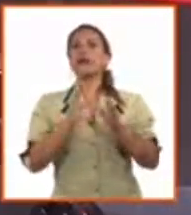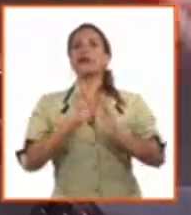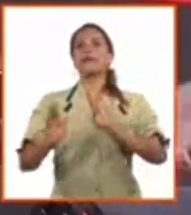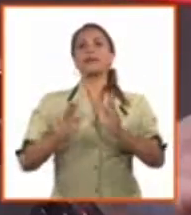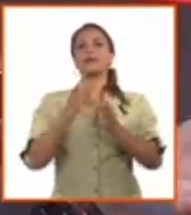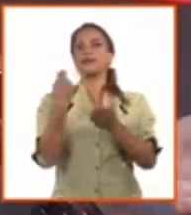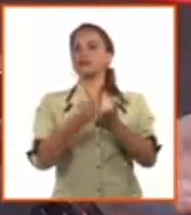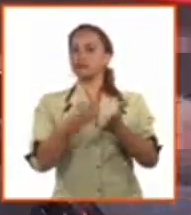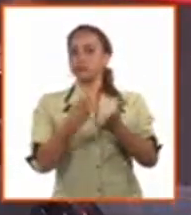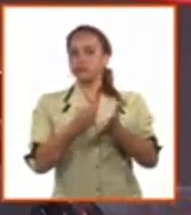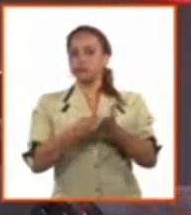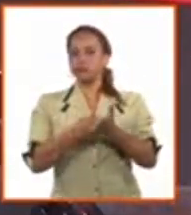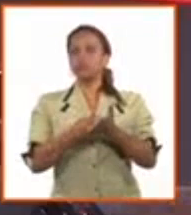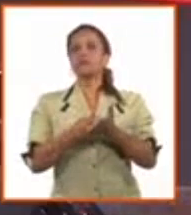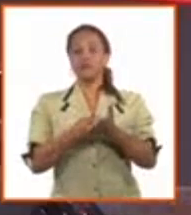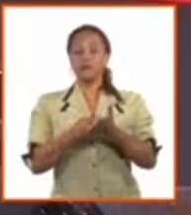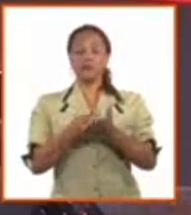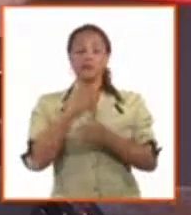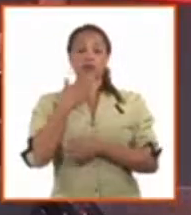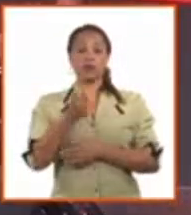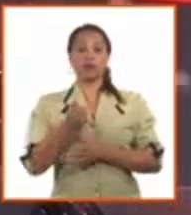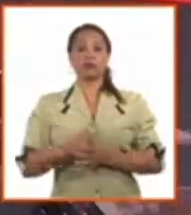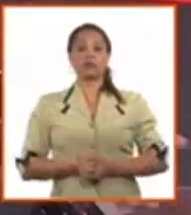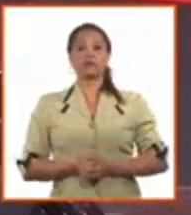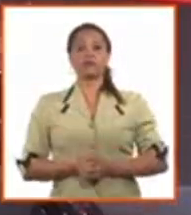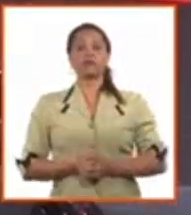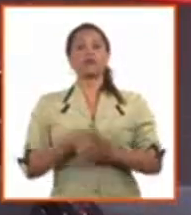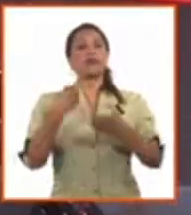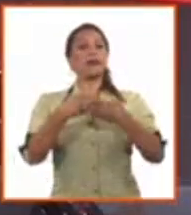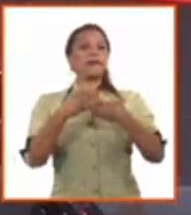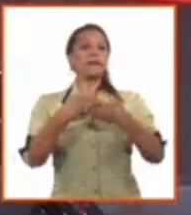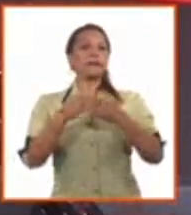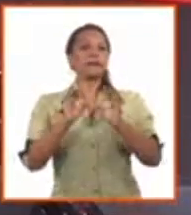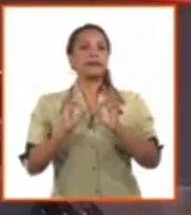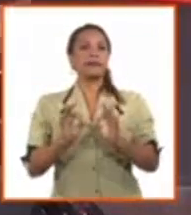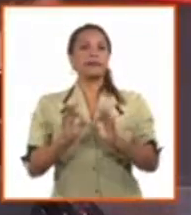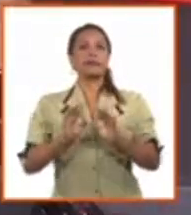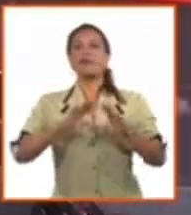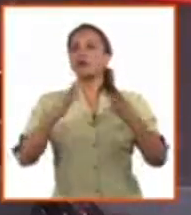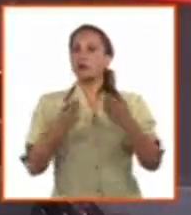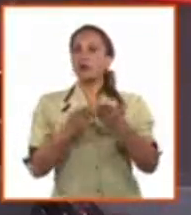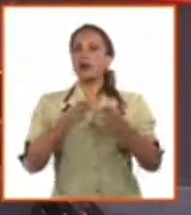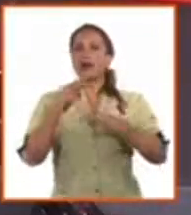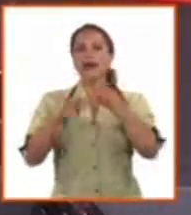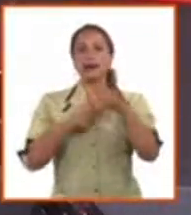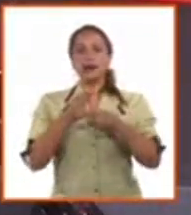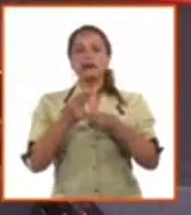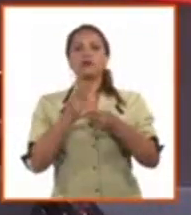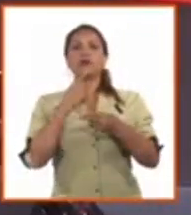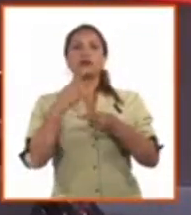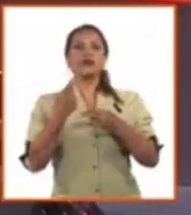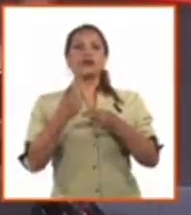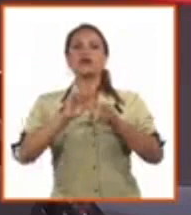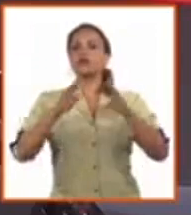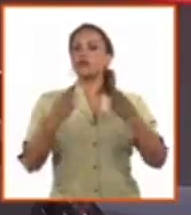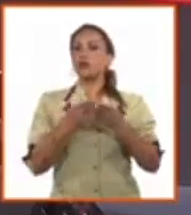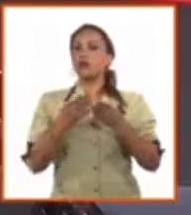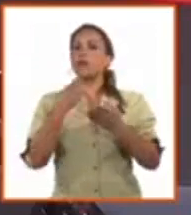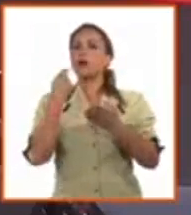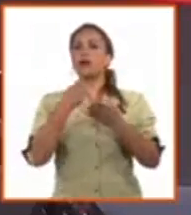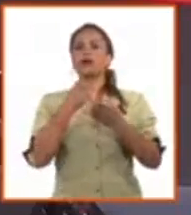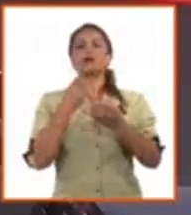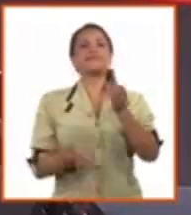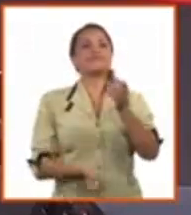financieras el acceso a determinados incentivos la industria ha estado siendo parte de esa